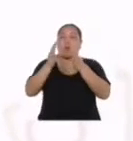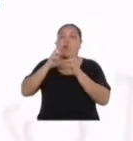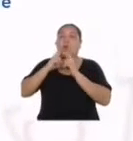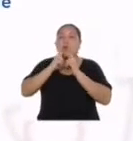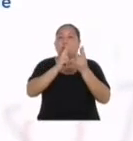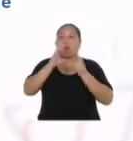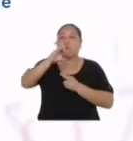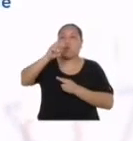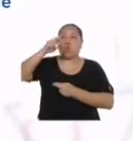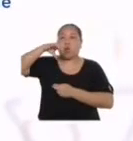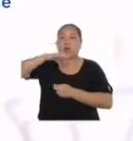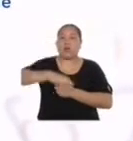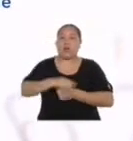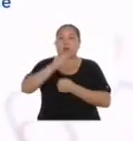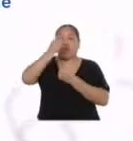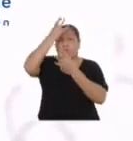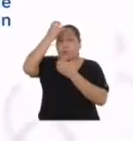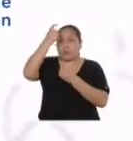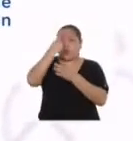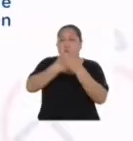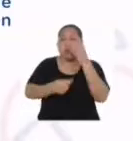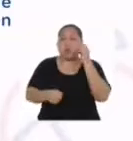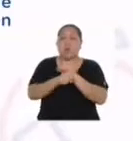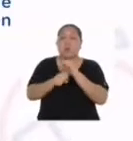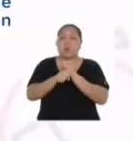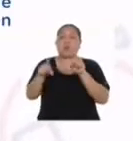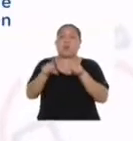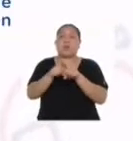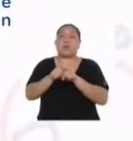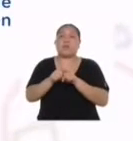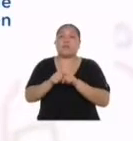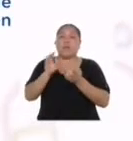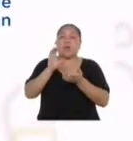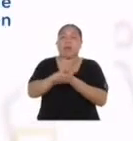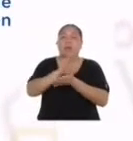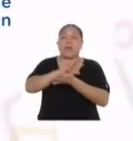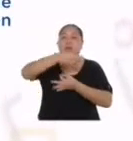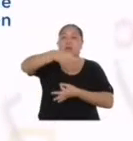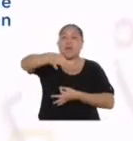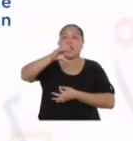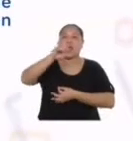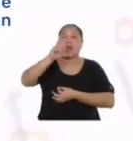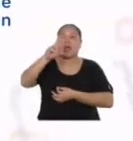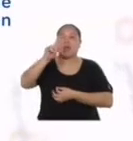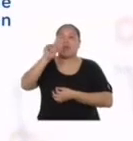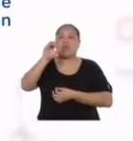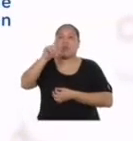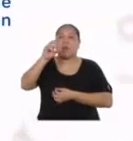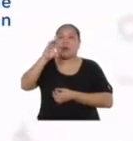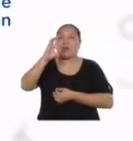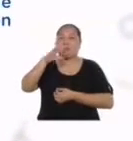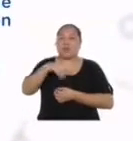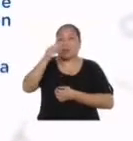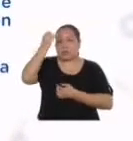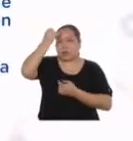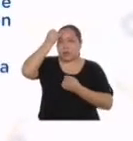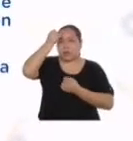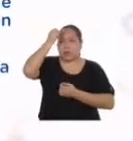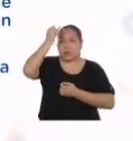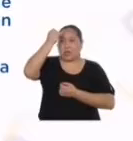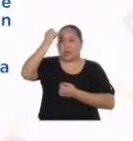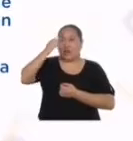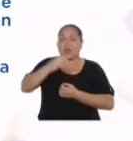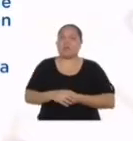se basa en fuentes de información confiables, así como en herramientas cartográficas. La propuesta pretende proteger la